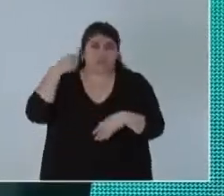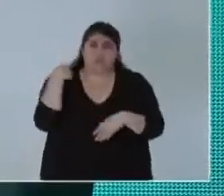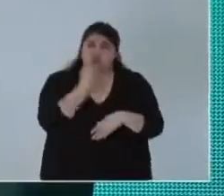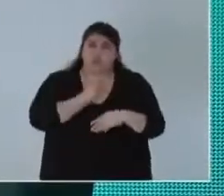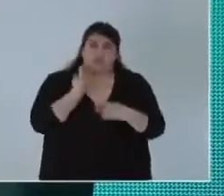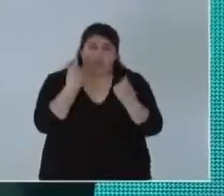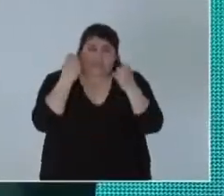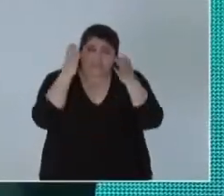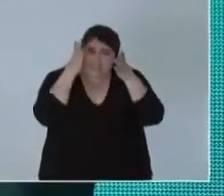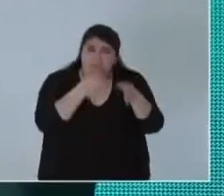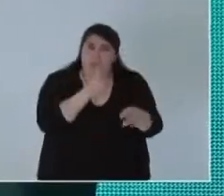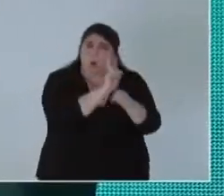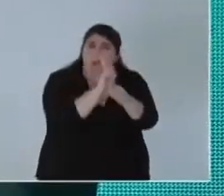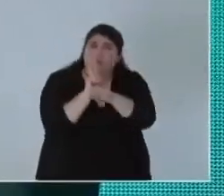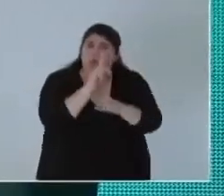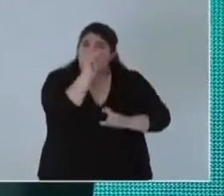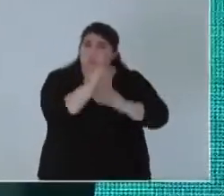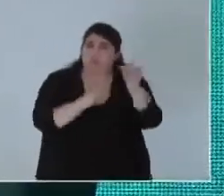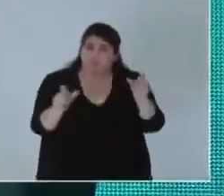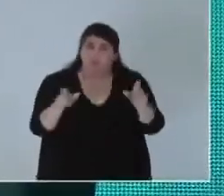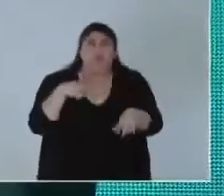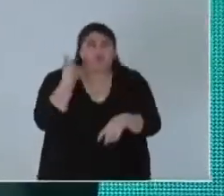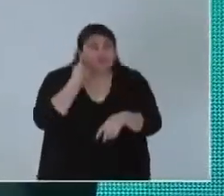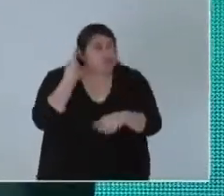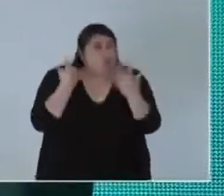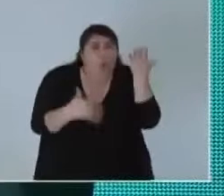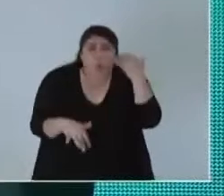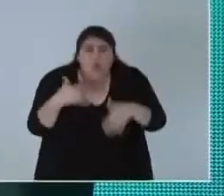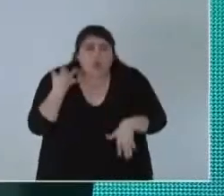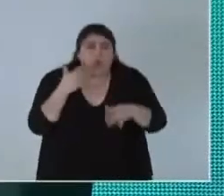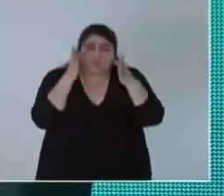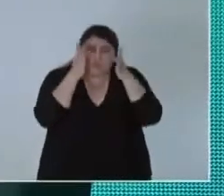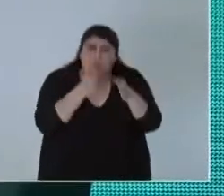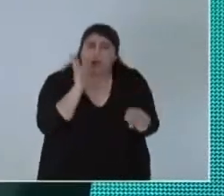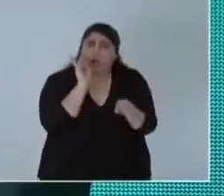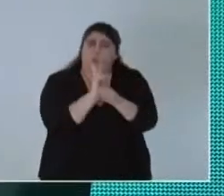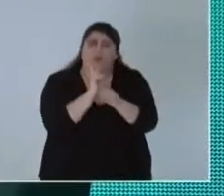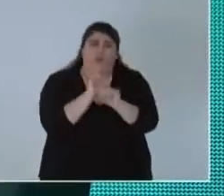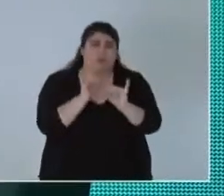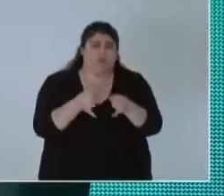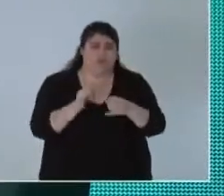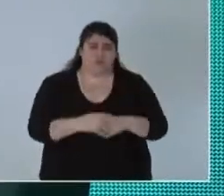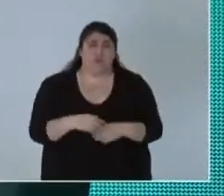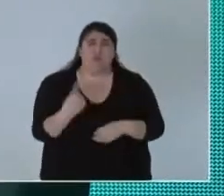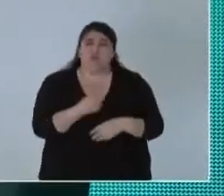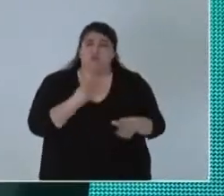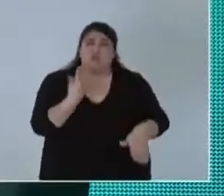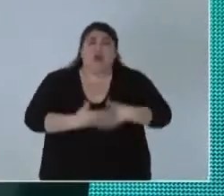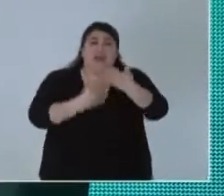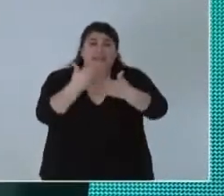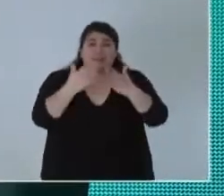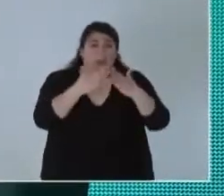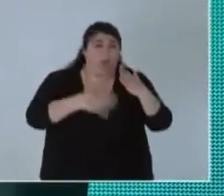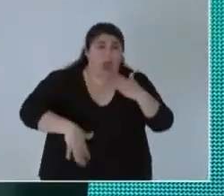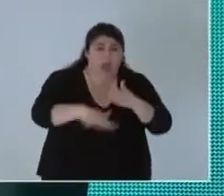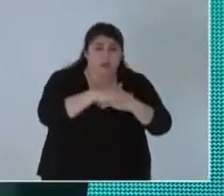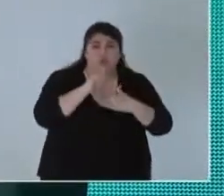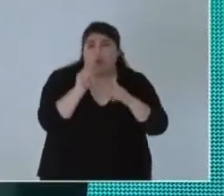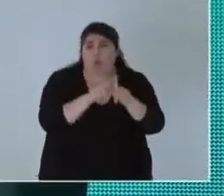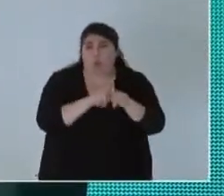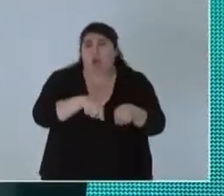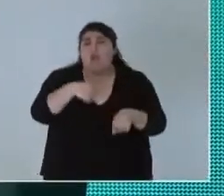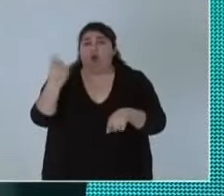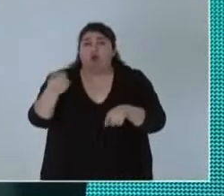priorizar al vecino, priorizar su bienestar. Por eso creemos que es urgente enfocarnos en el mantenimiento. Queremos hacer crecer los barrios como se lo merecen, igual que el resto de las